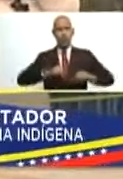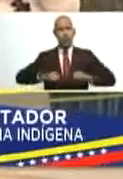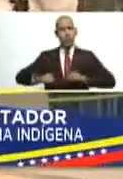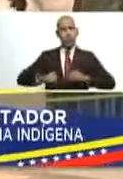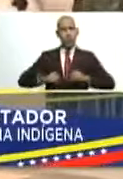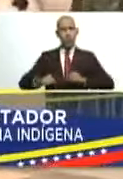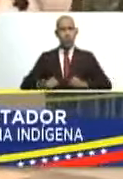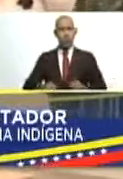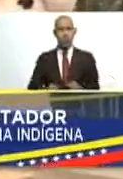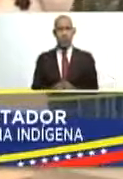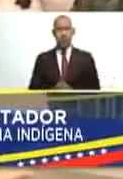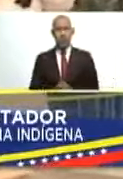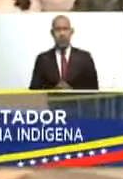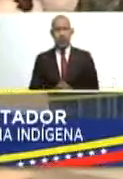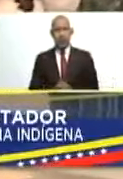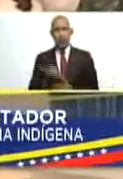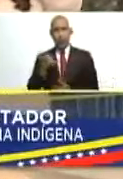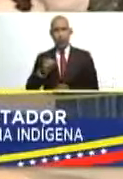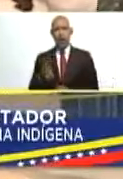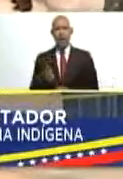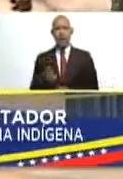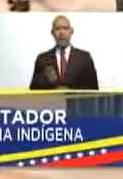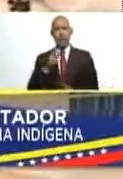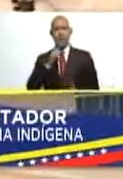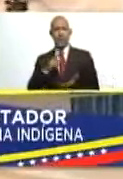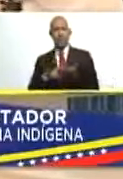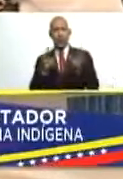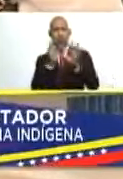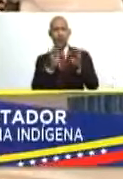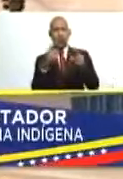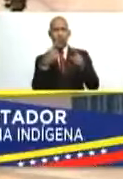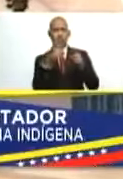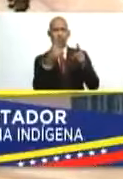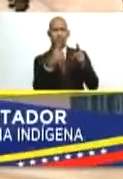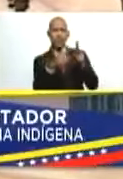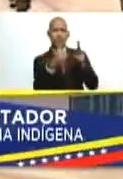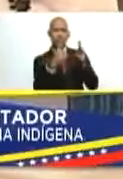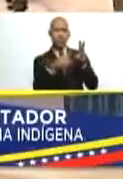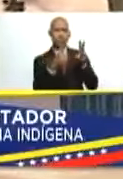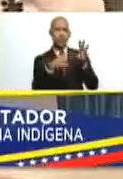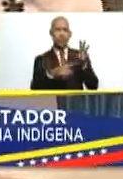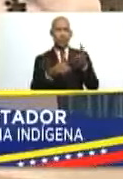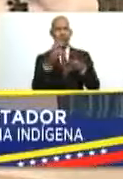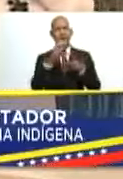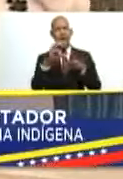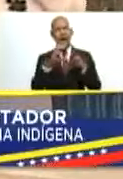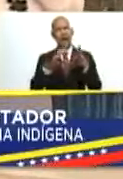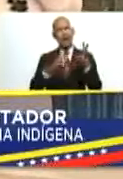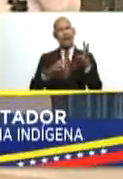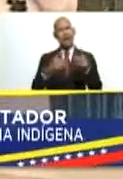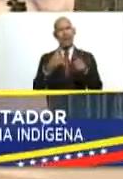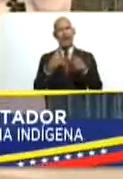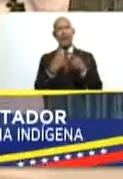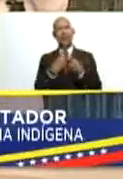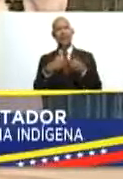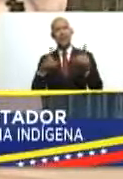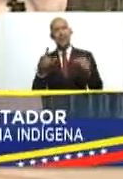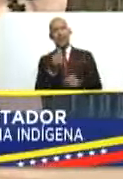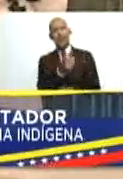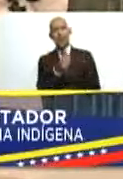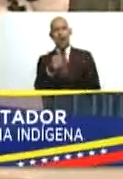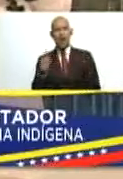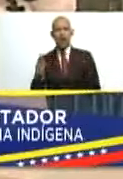movimientos tienen particularidades. Sin embargo, quisiera resaltar lo que se ha venido escribiendo